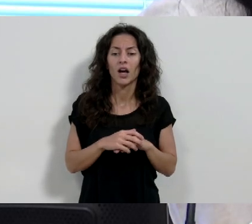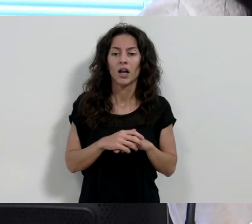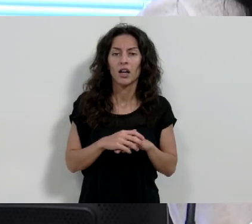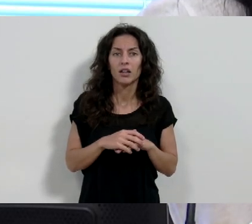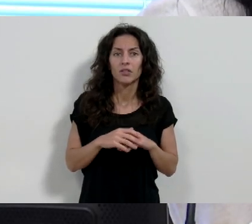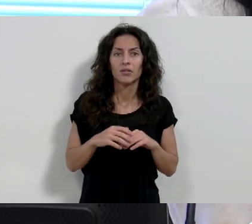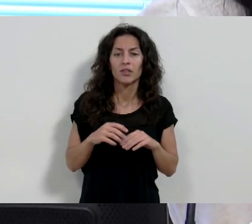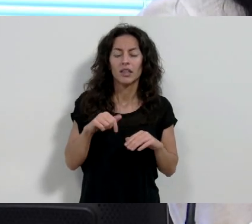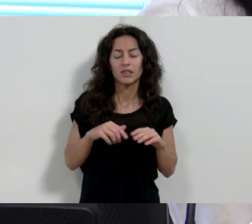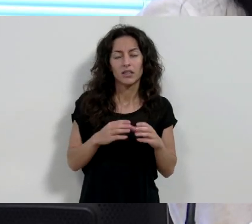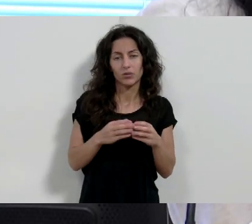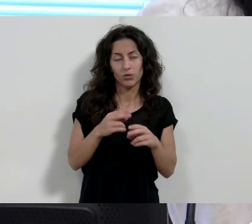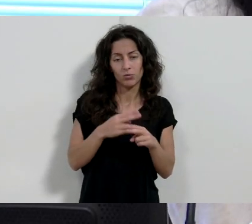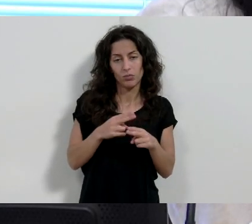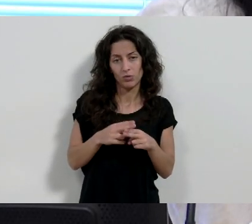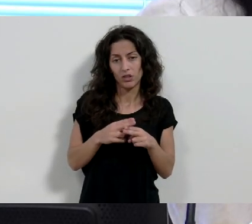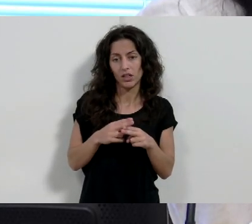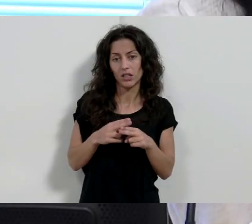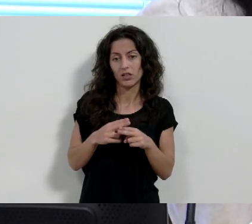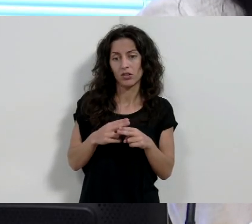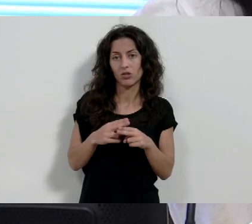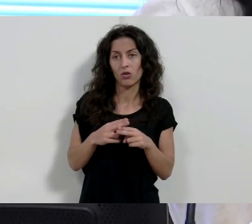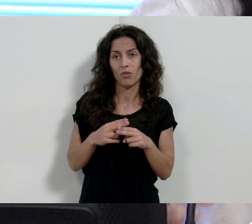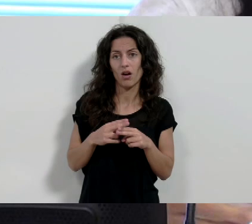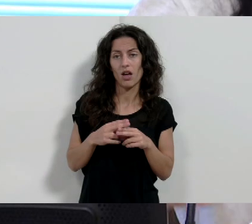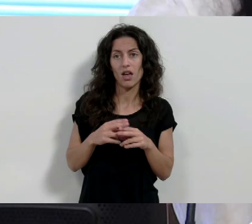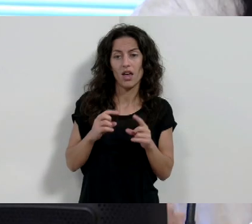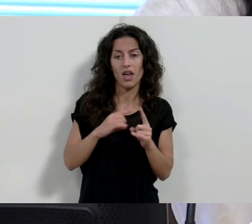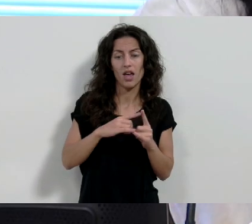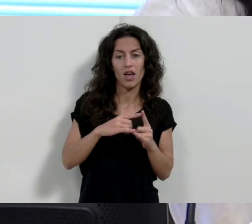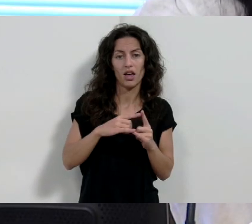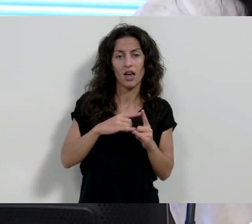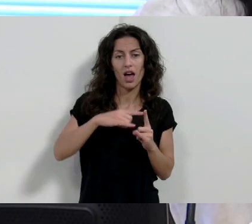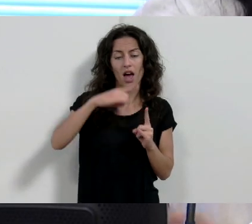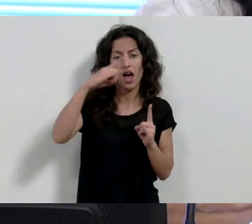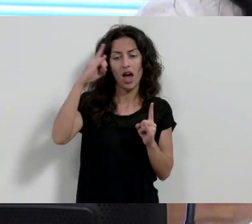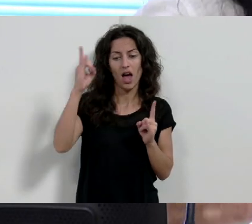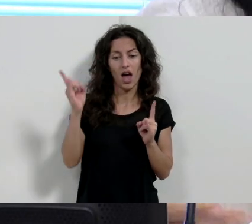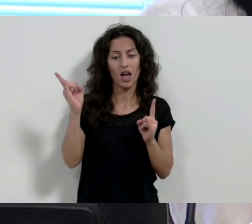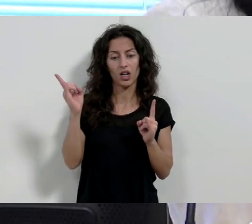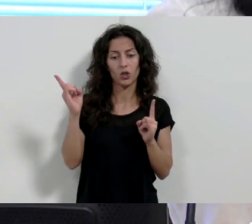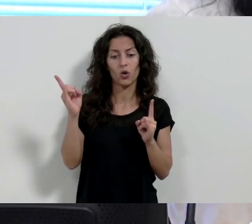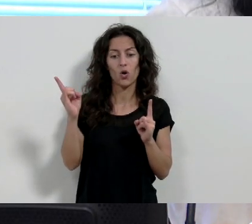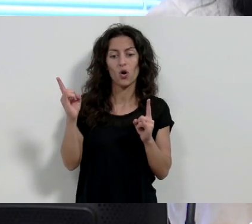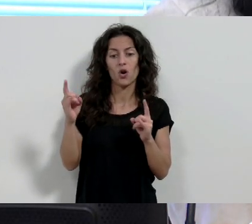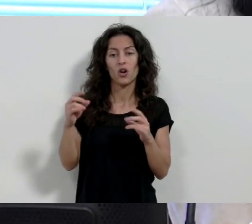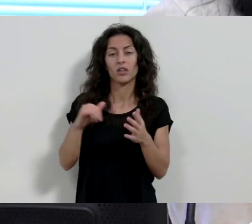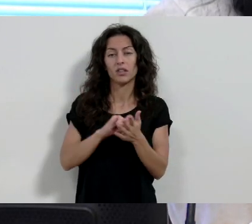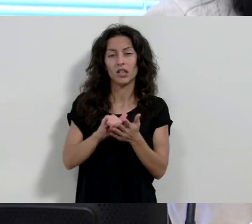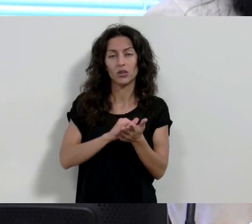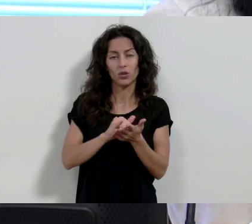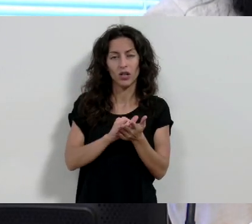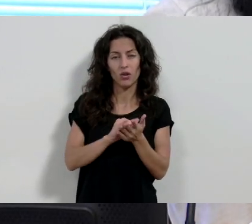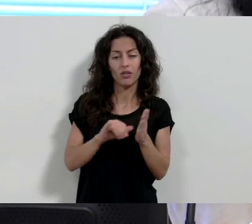de Salud del Arco del Torreón, del Centro de Salud del Torreón, esa pared blanca que decíamos que podía además ahora arropar